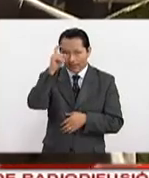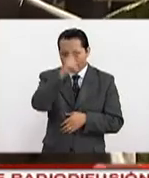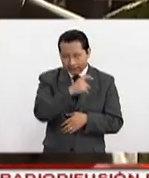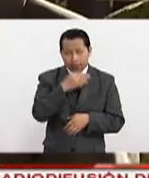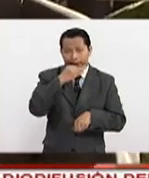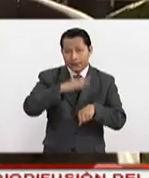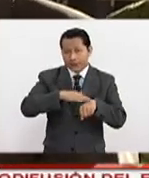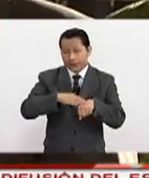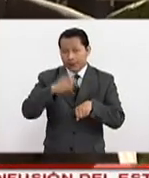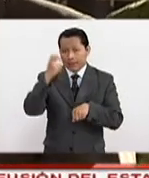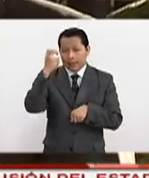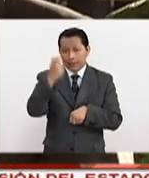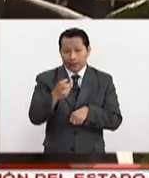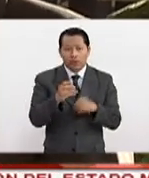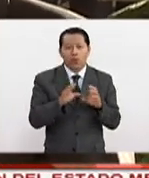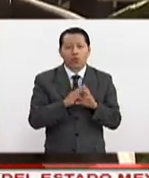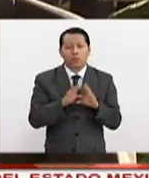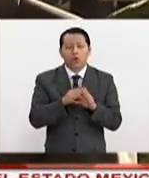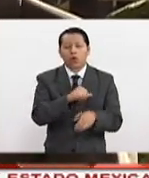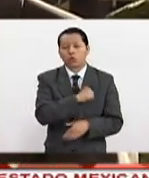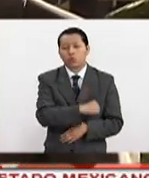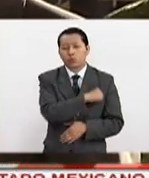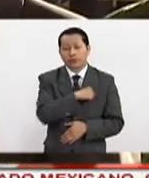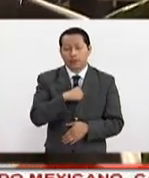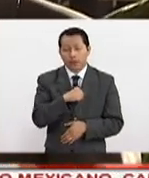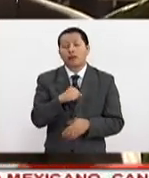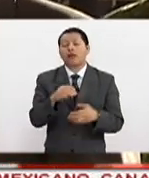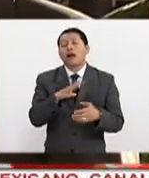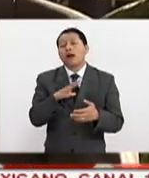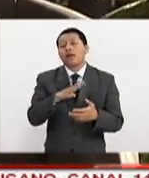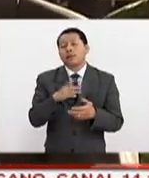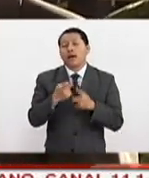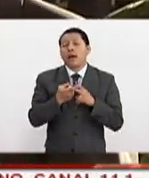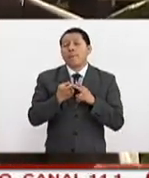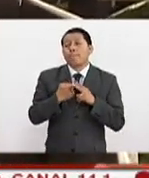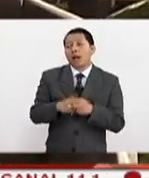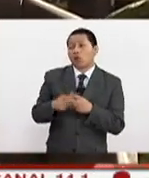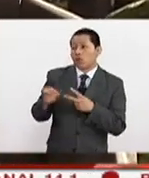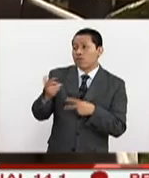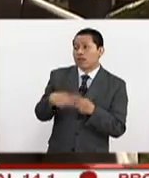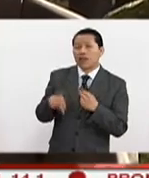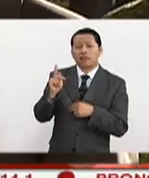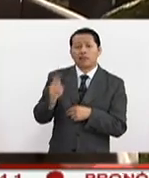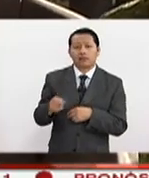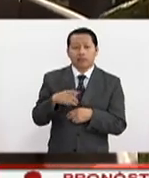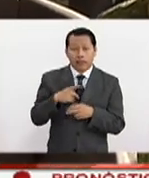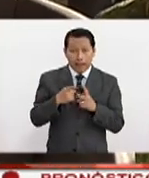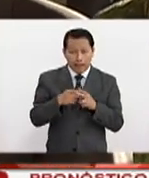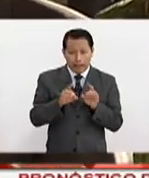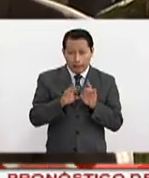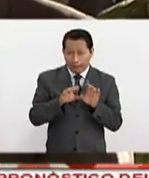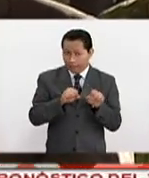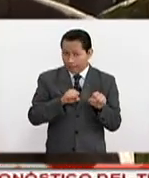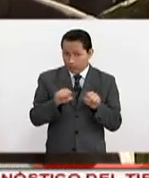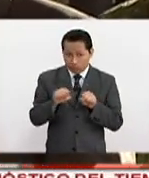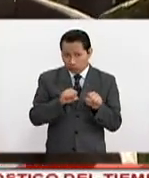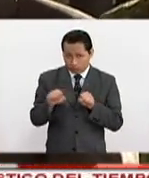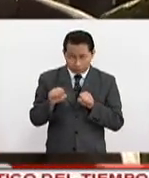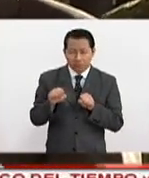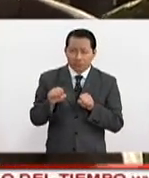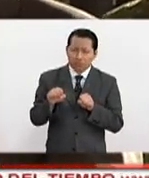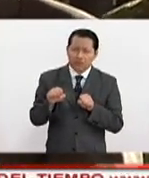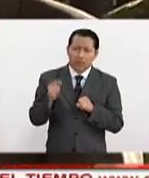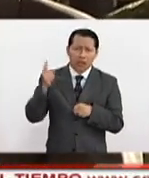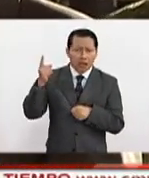Resaltamos que la contribución suiza se inició desde el principio del terremoto con un ofrecimiento